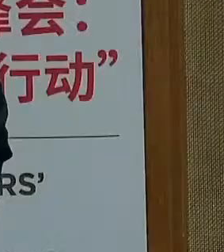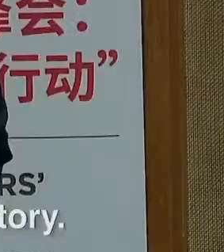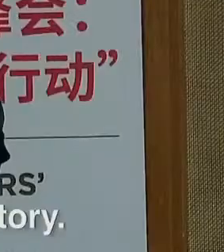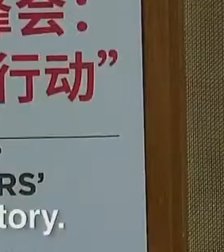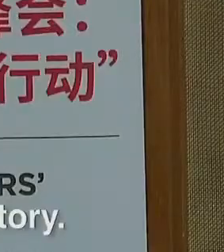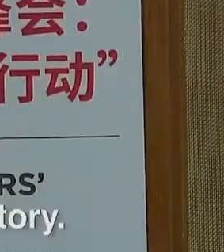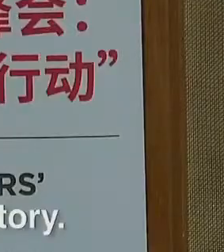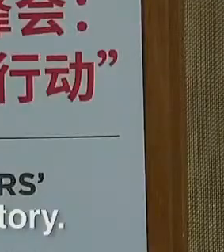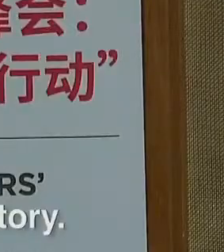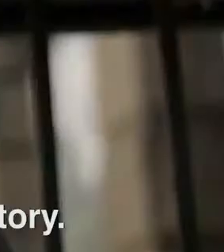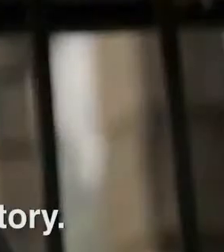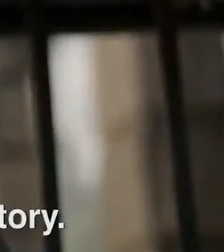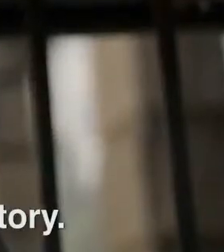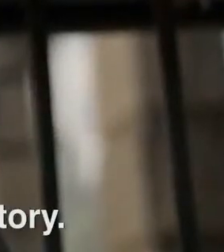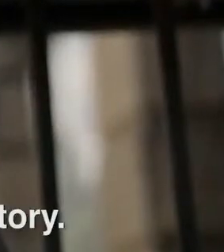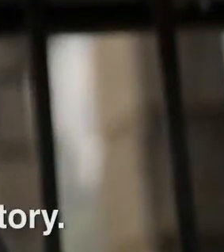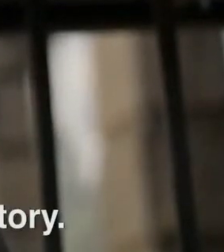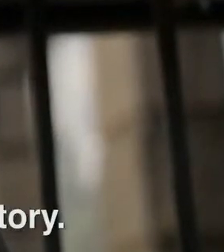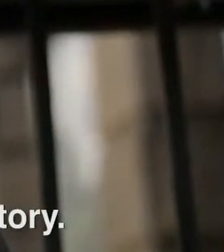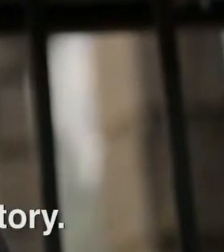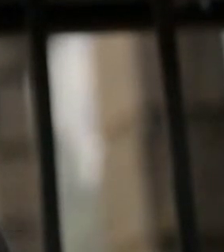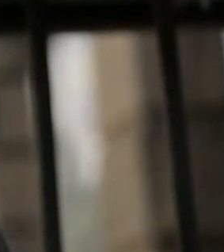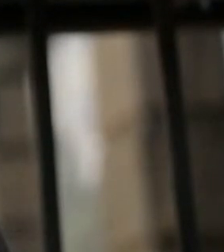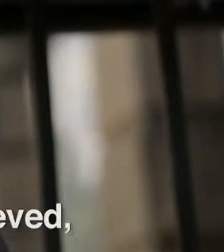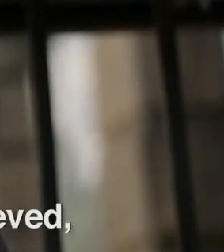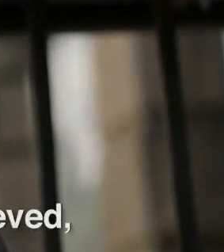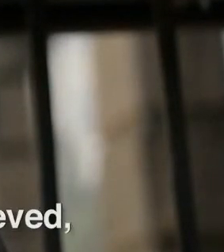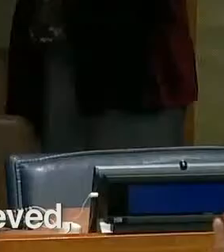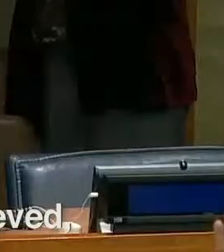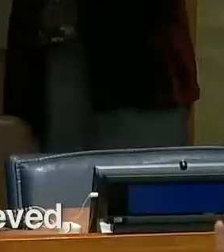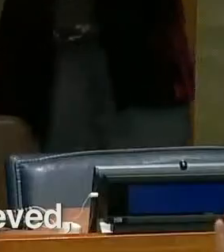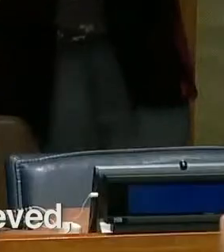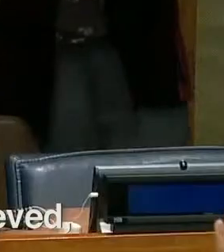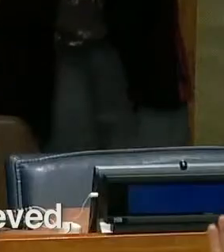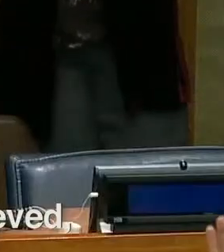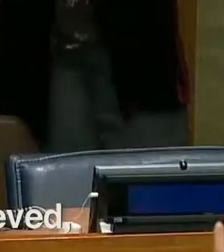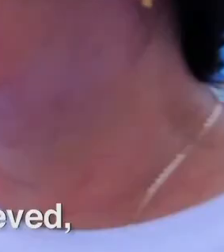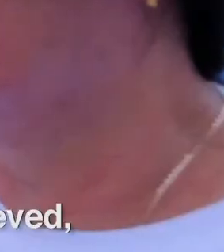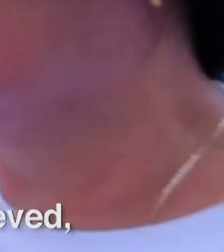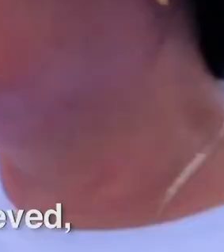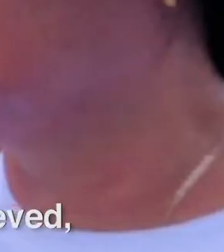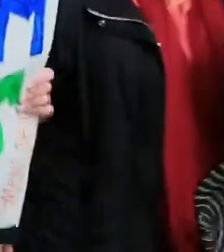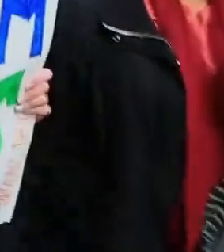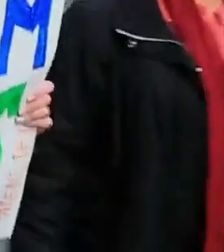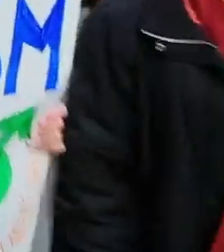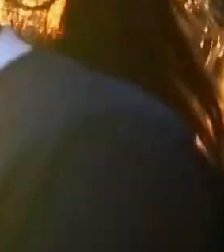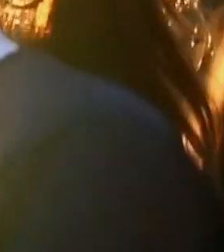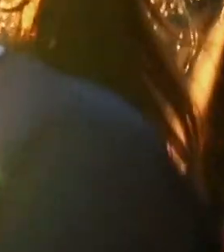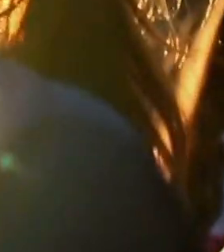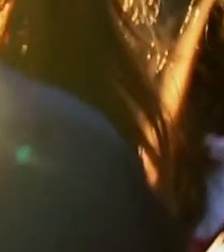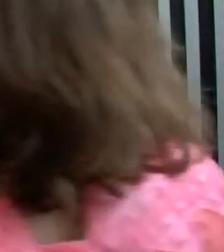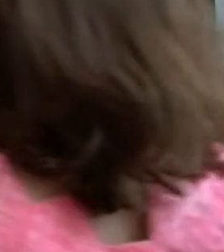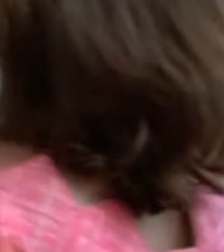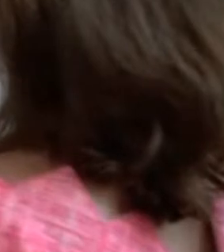origen, sino el momento que estamos marcando en la historia. Reconocemos el poder que hemos alcanzado,